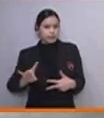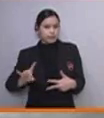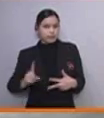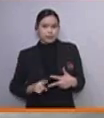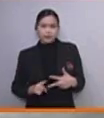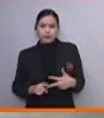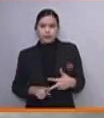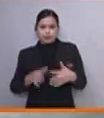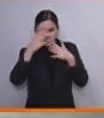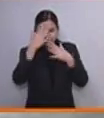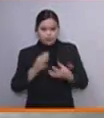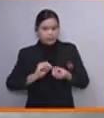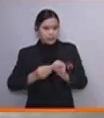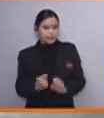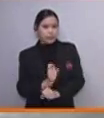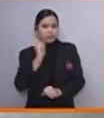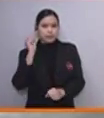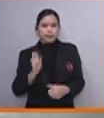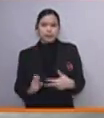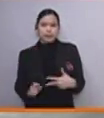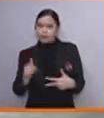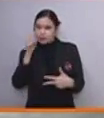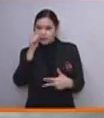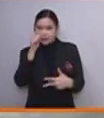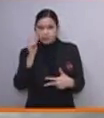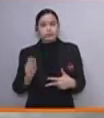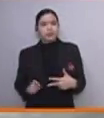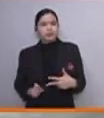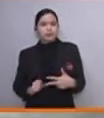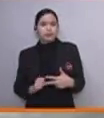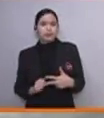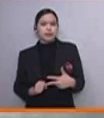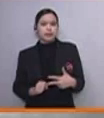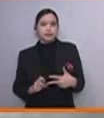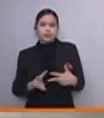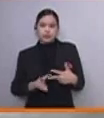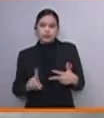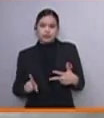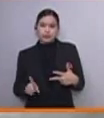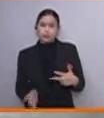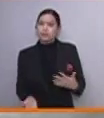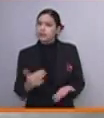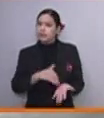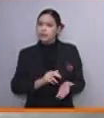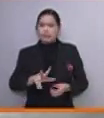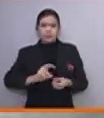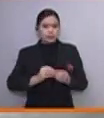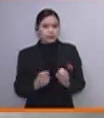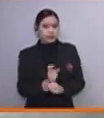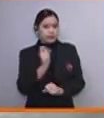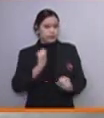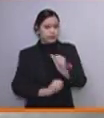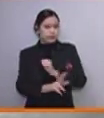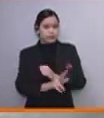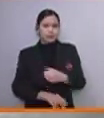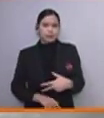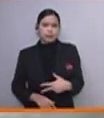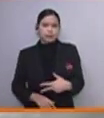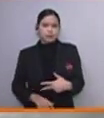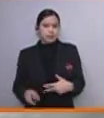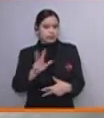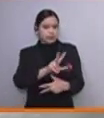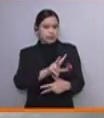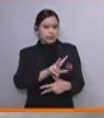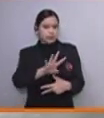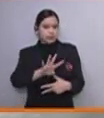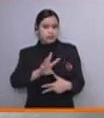Tercer y decisivo número ganador. Atentos. Y este es el 21. Los tres números ganadores para Pega 3 son